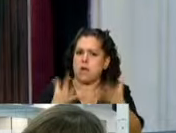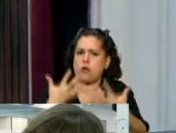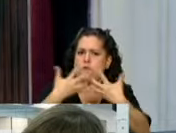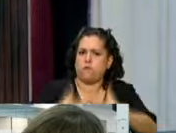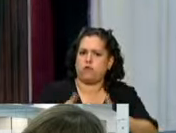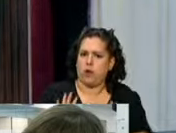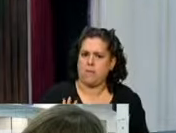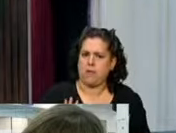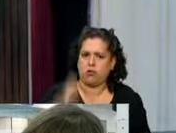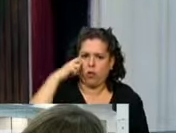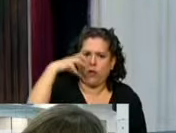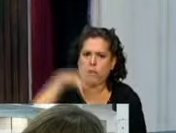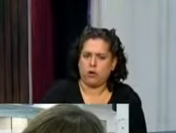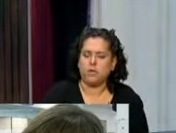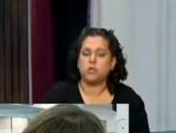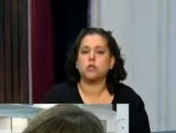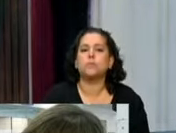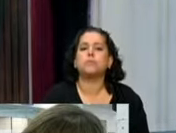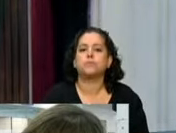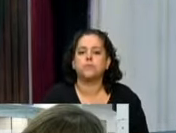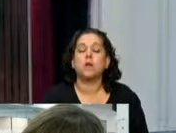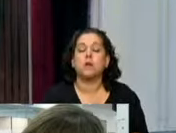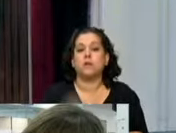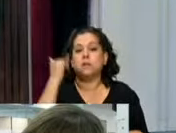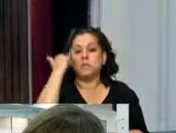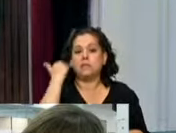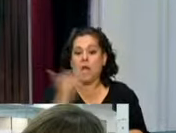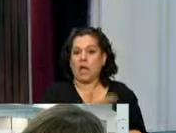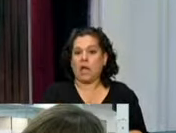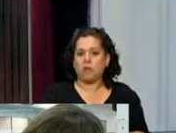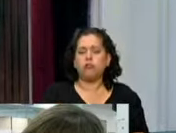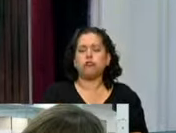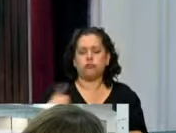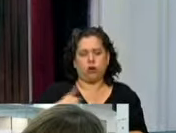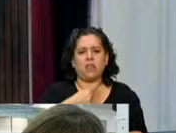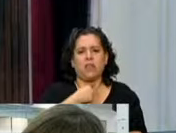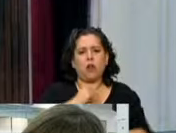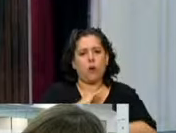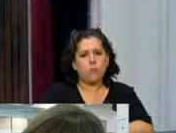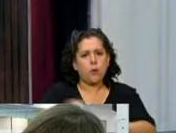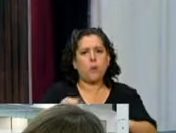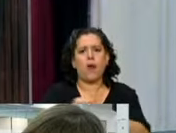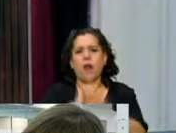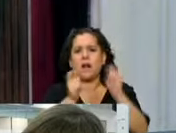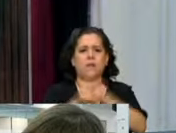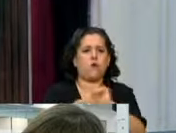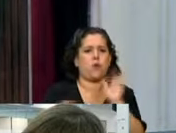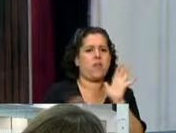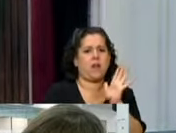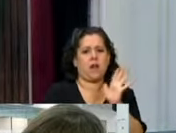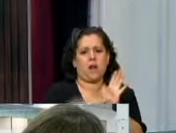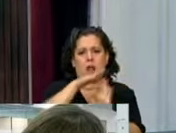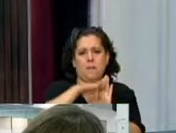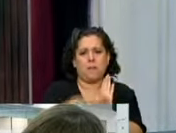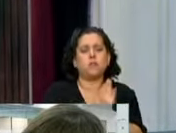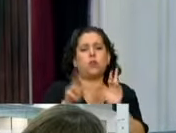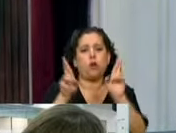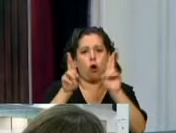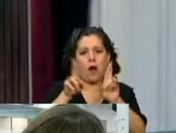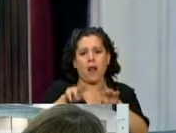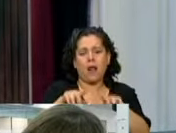economista en la Argentina incluso los que tienen el quismo saben que ahí en el sistema provisional tenés un problema y y que lo tenés que solucionar De qué manera